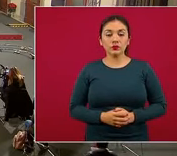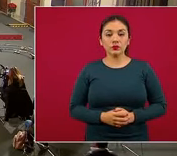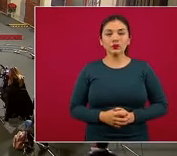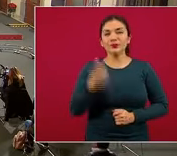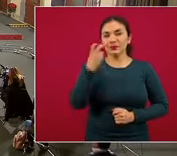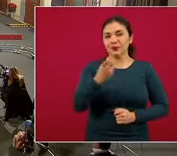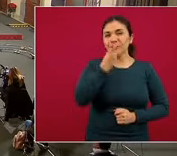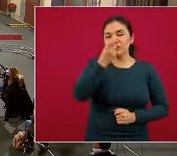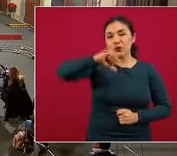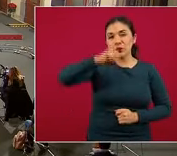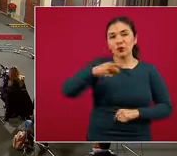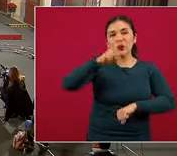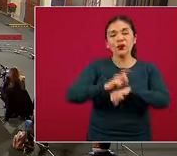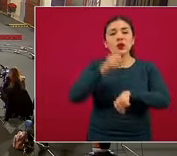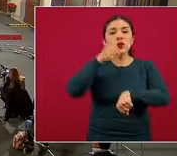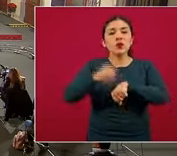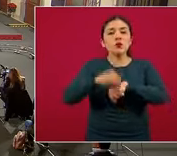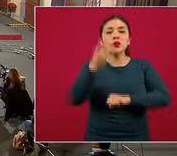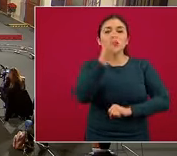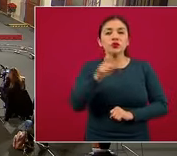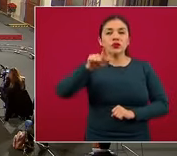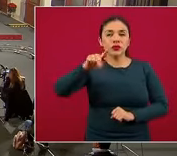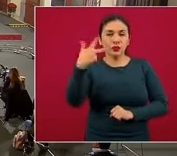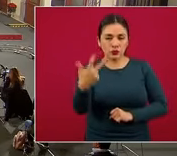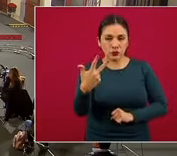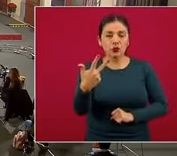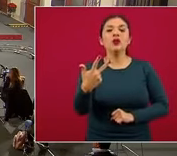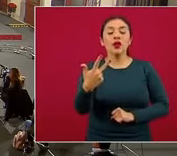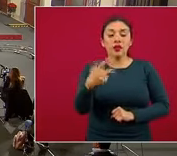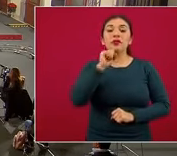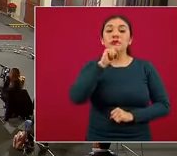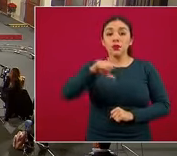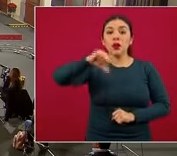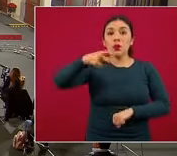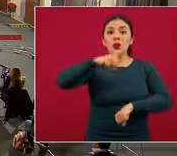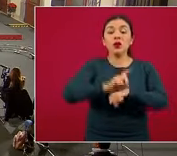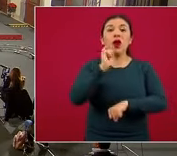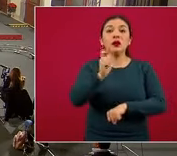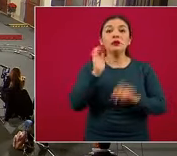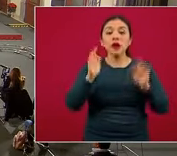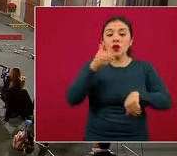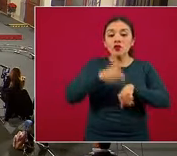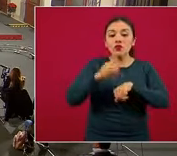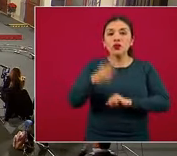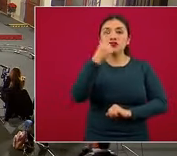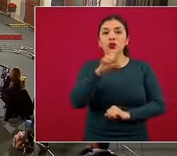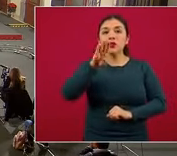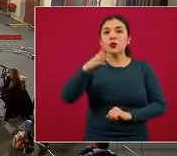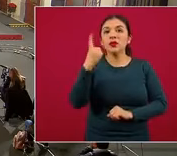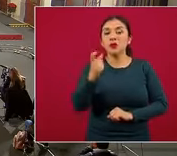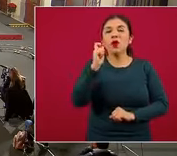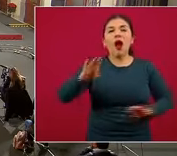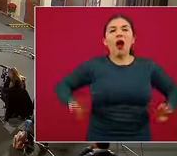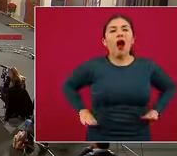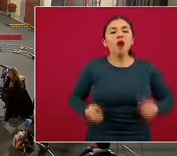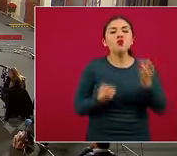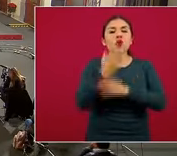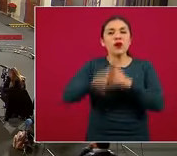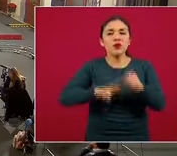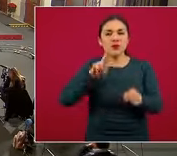comentábamos conferencia vespertina número 278, también en este día número 191 de la nueva